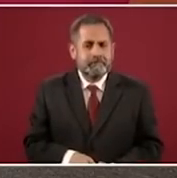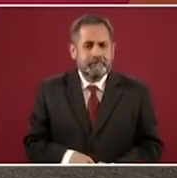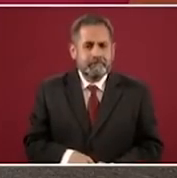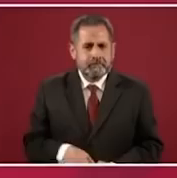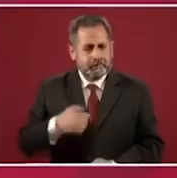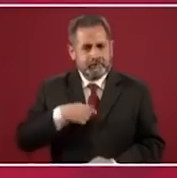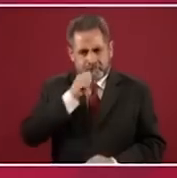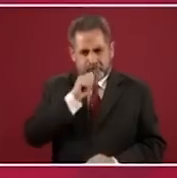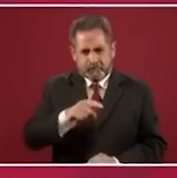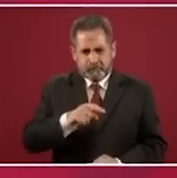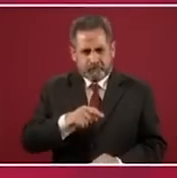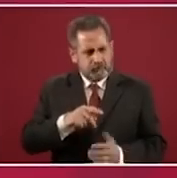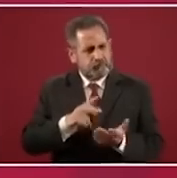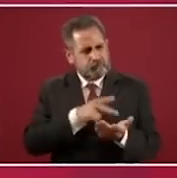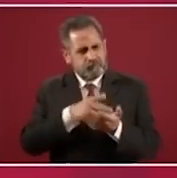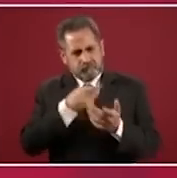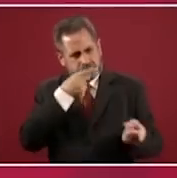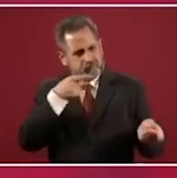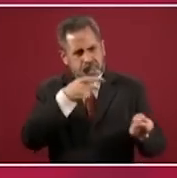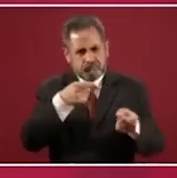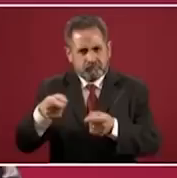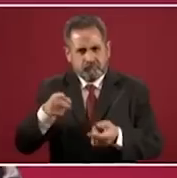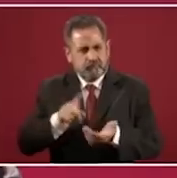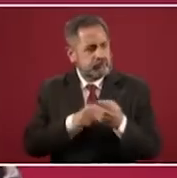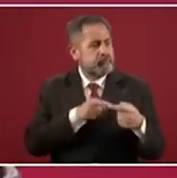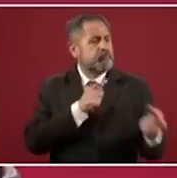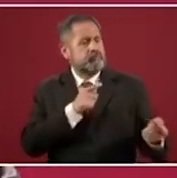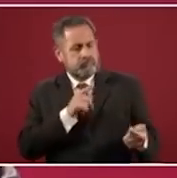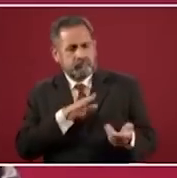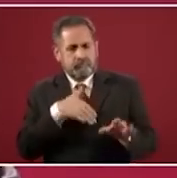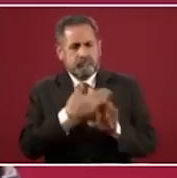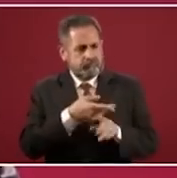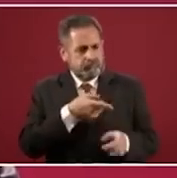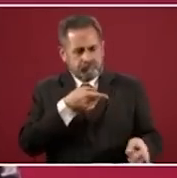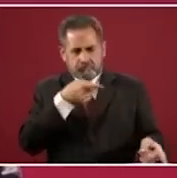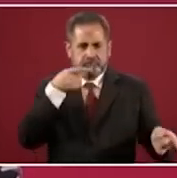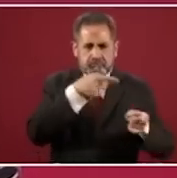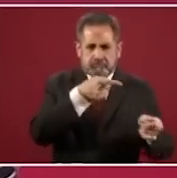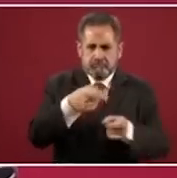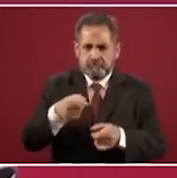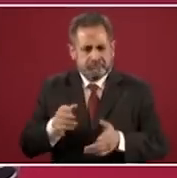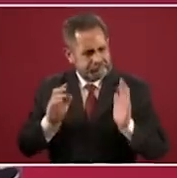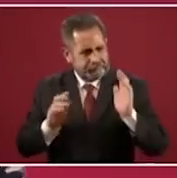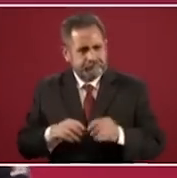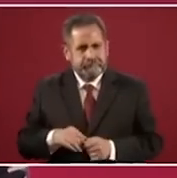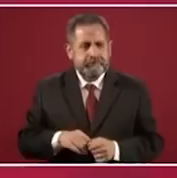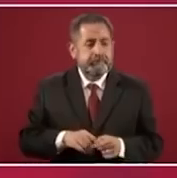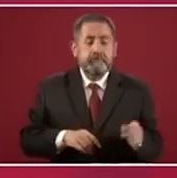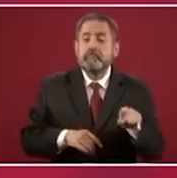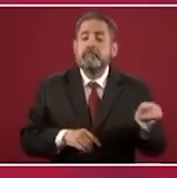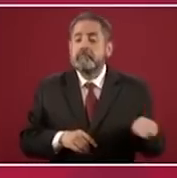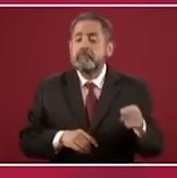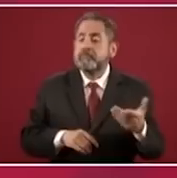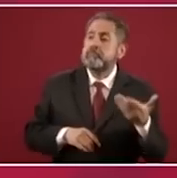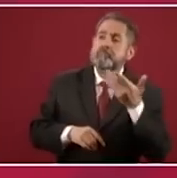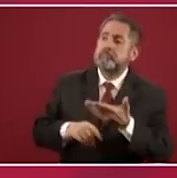pues yo también les digo sus cosas a mis adversarios. Me piden que